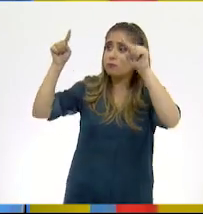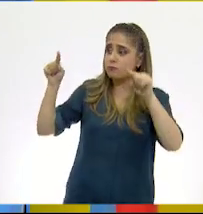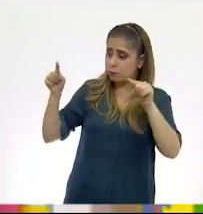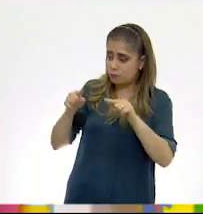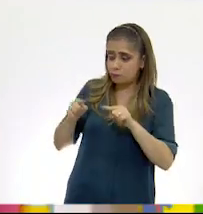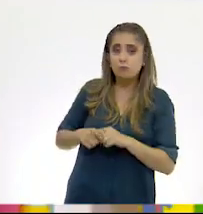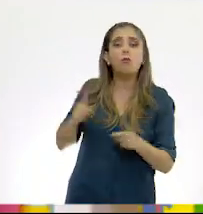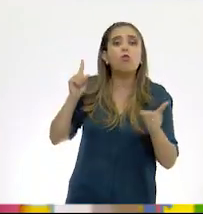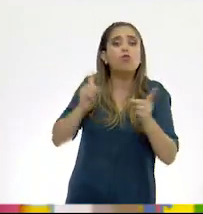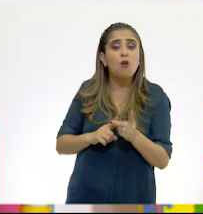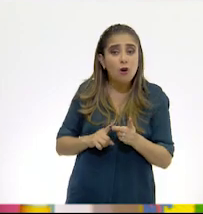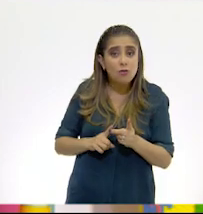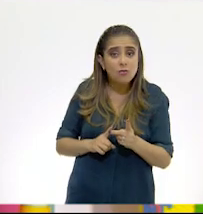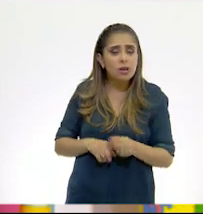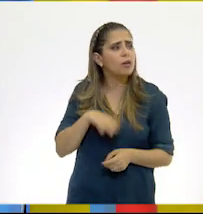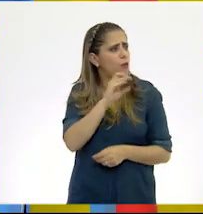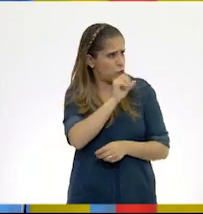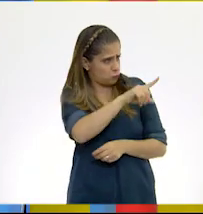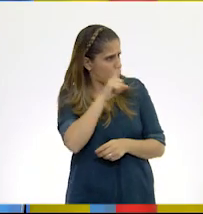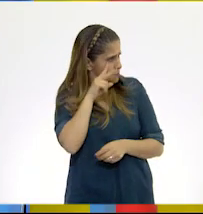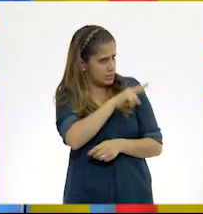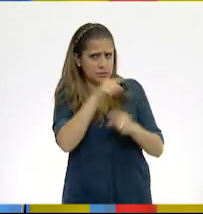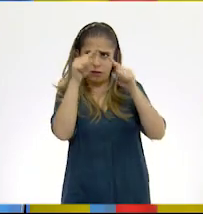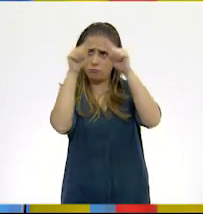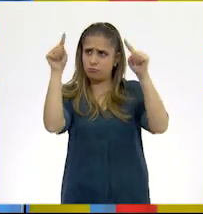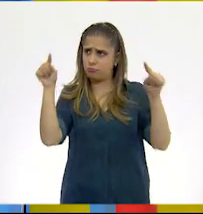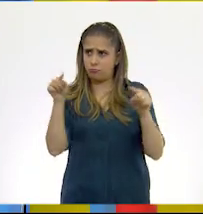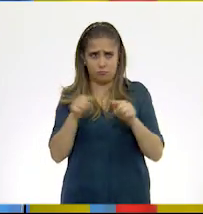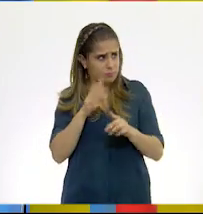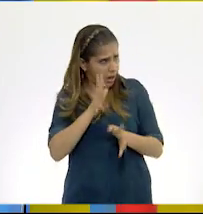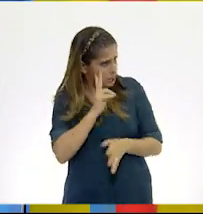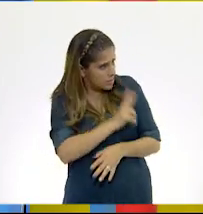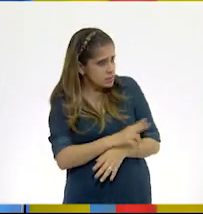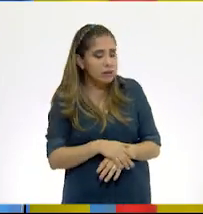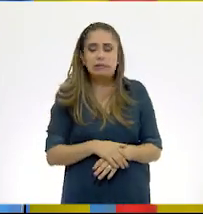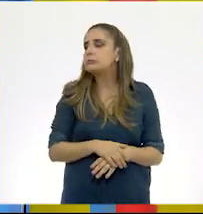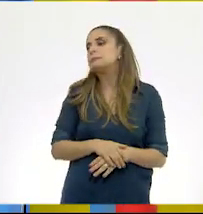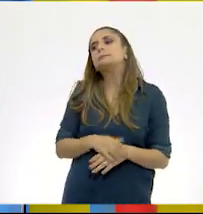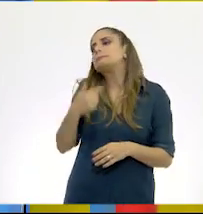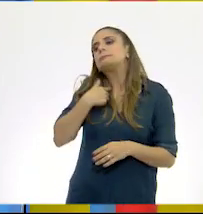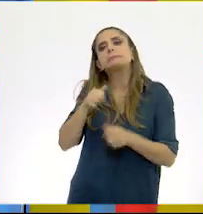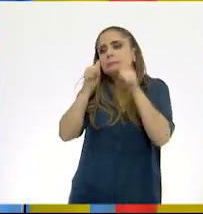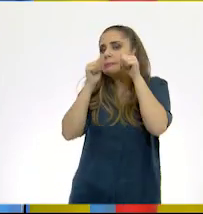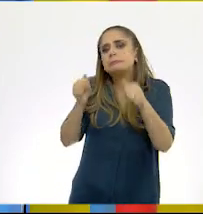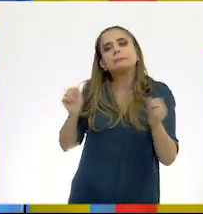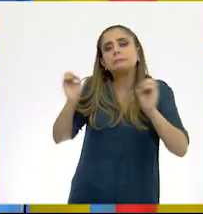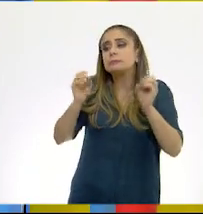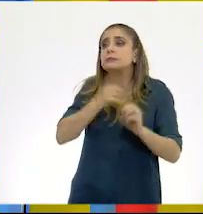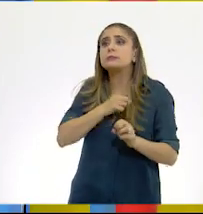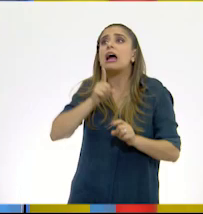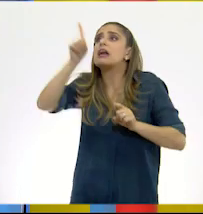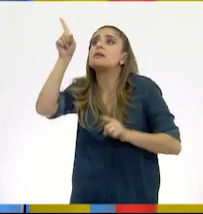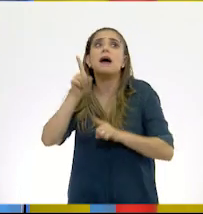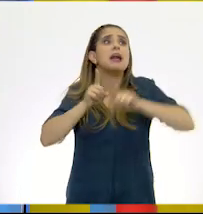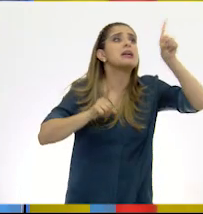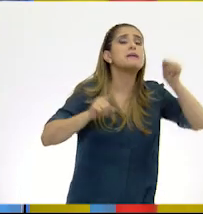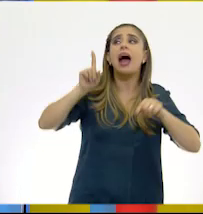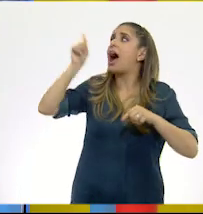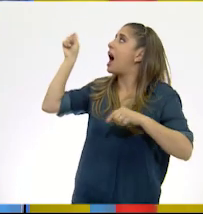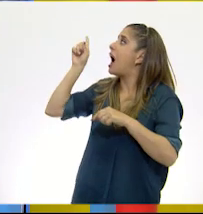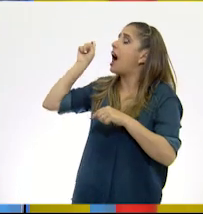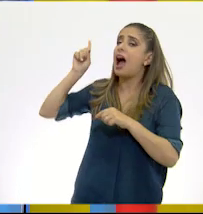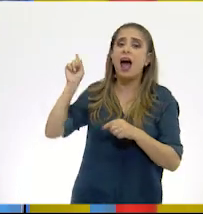¿verdad? ¿Y dónde estaba Oscar? Ah, es que no puse mucha atención a esas voces. Yo nada más escuchaba que me decían ¡arriba, arriba, atrás de